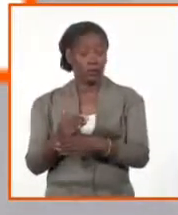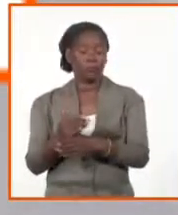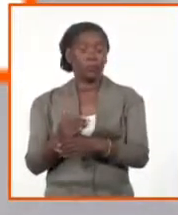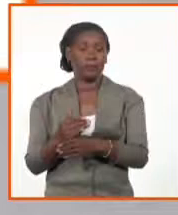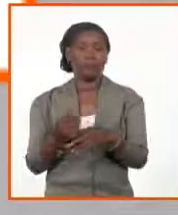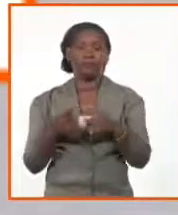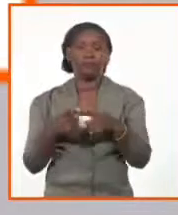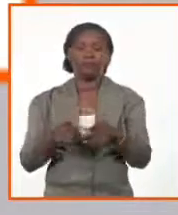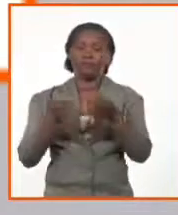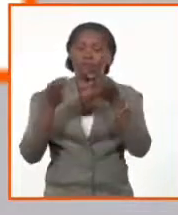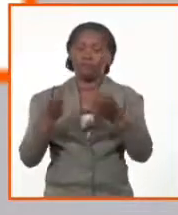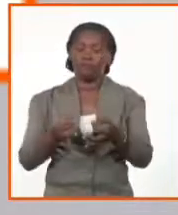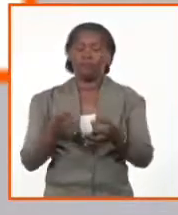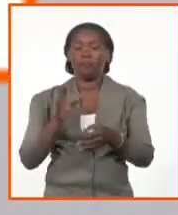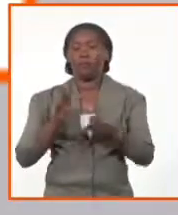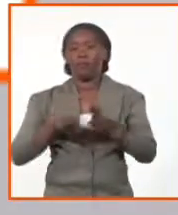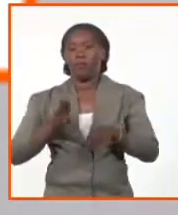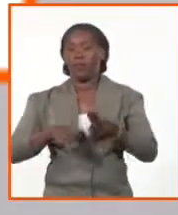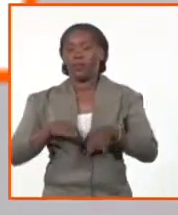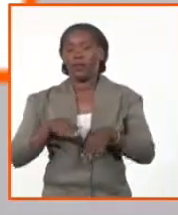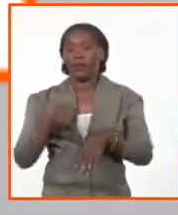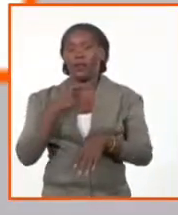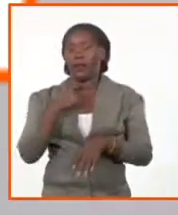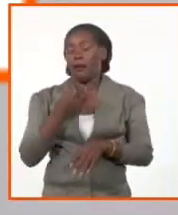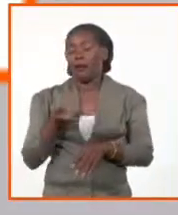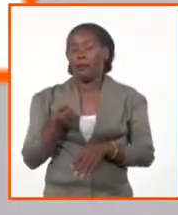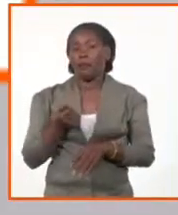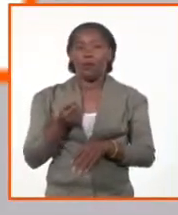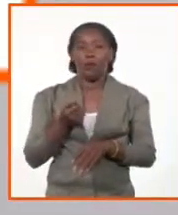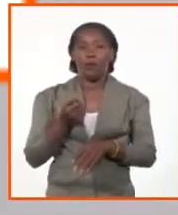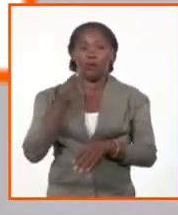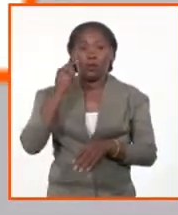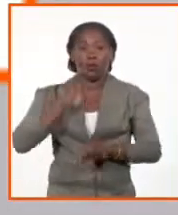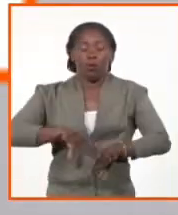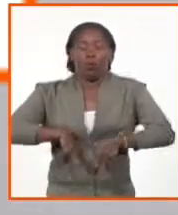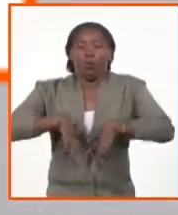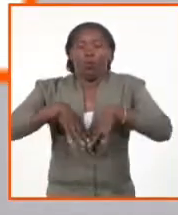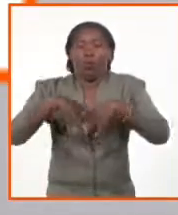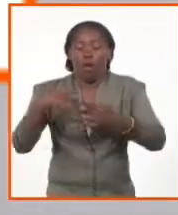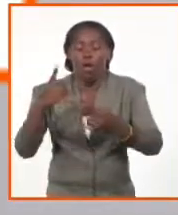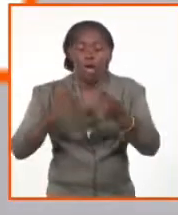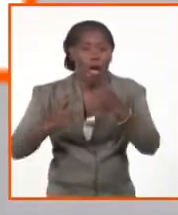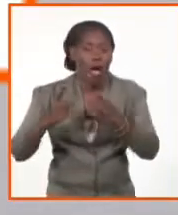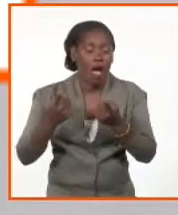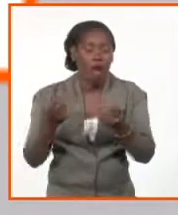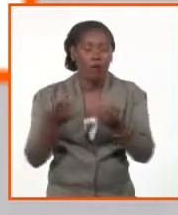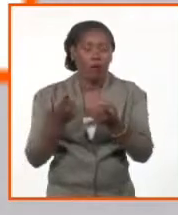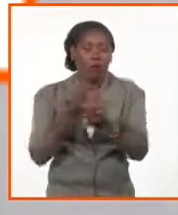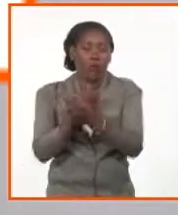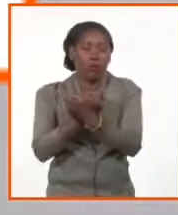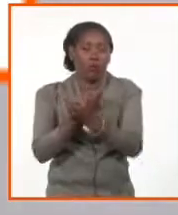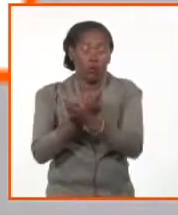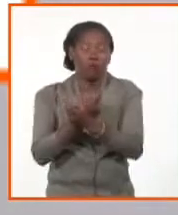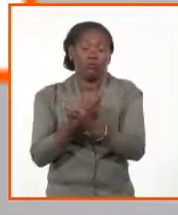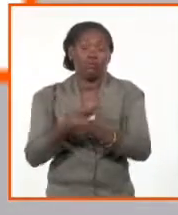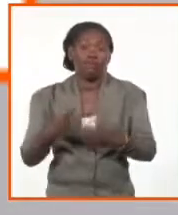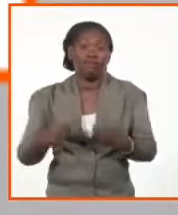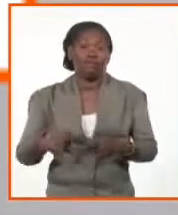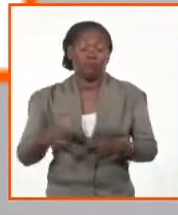cuando aparecen signos de alarma o aparecen signos de gravedad de choque ya es mucho más